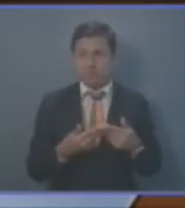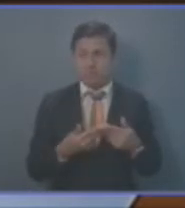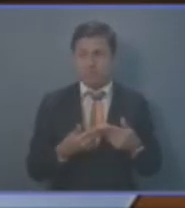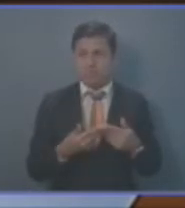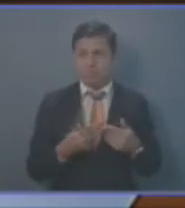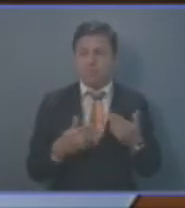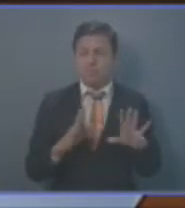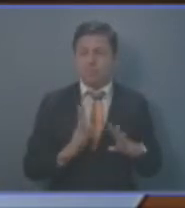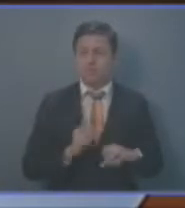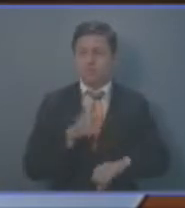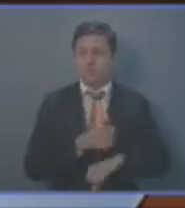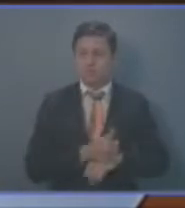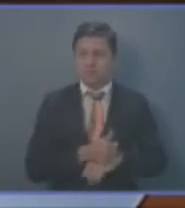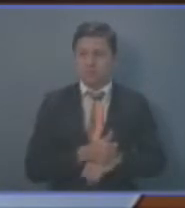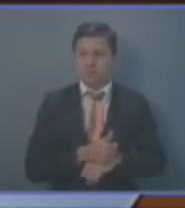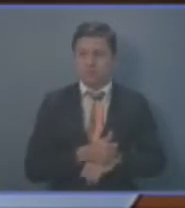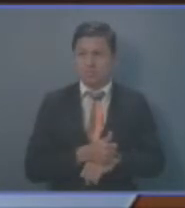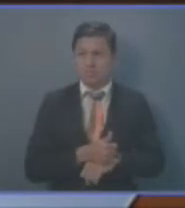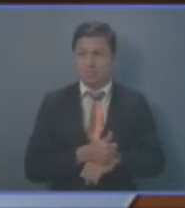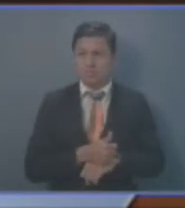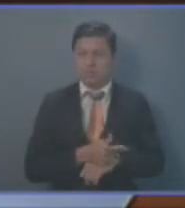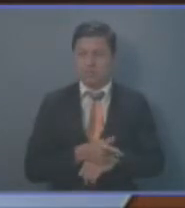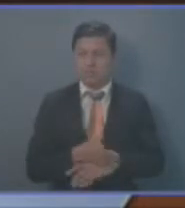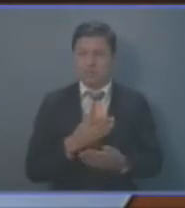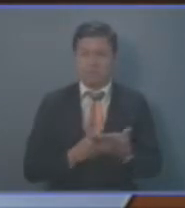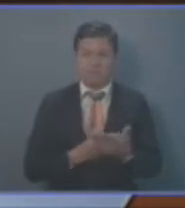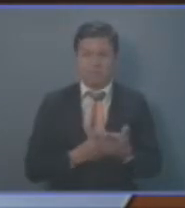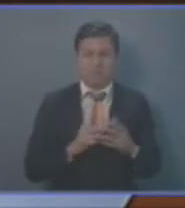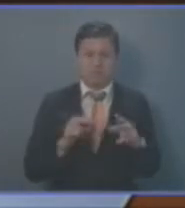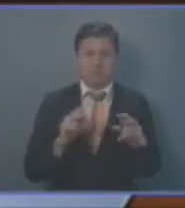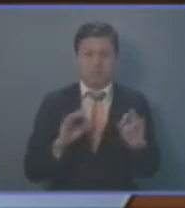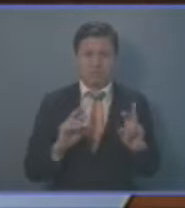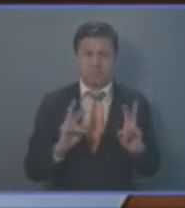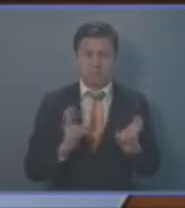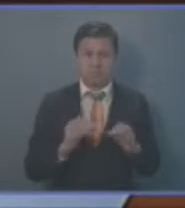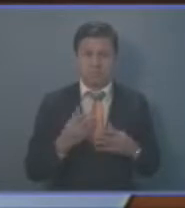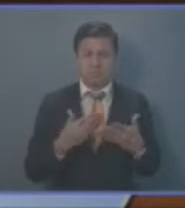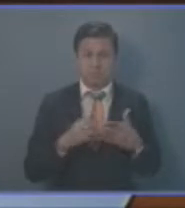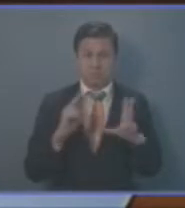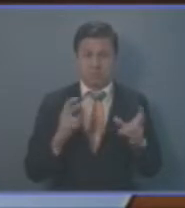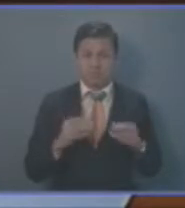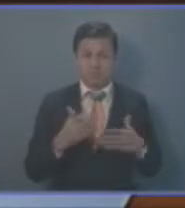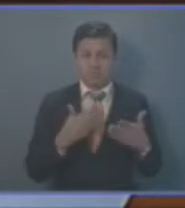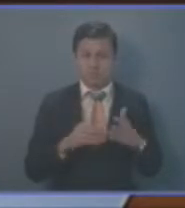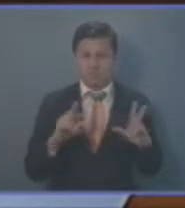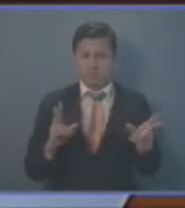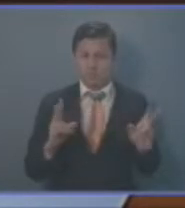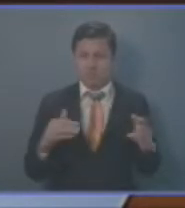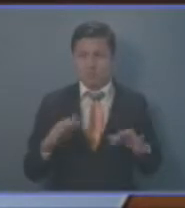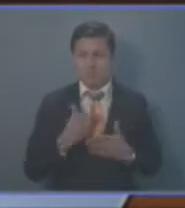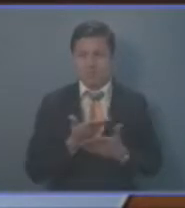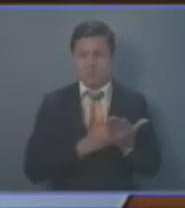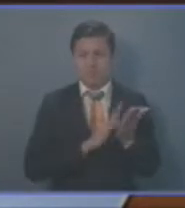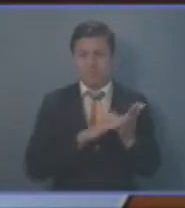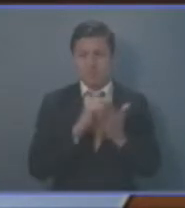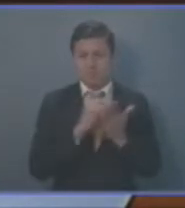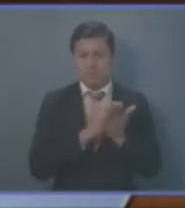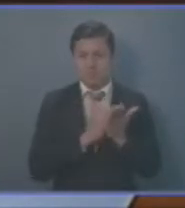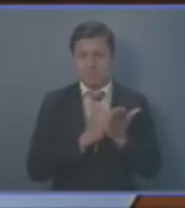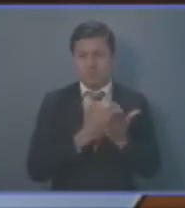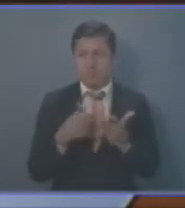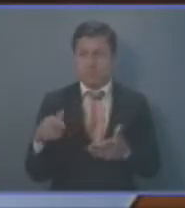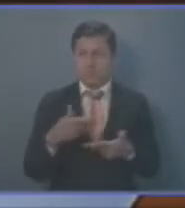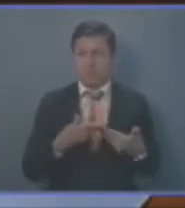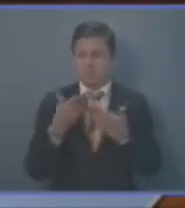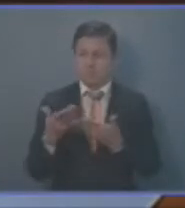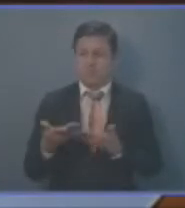la población para el análisis en salud y toma de decisiones en planificación, programación, presupuesto e